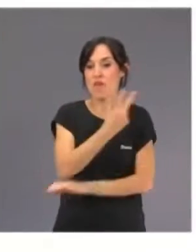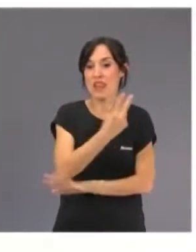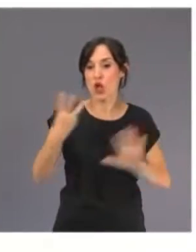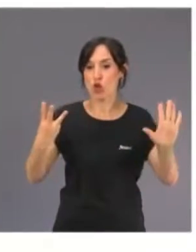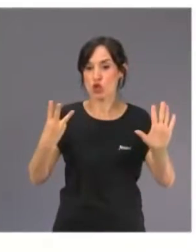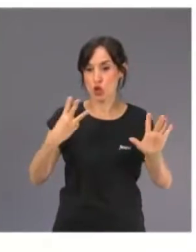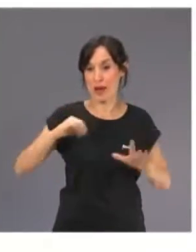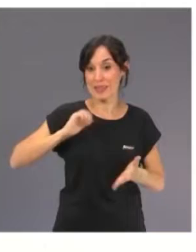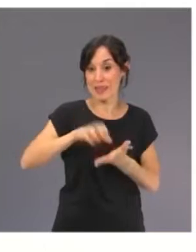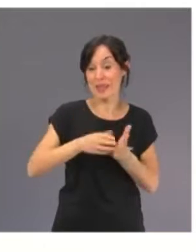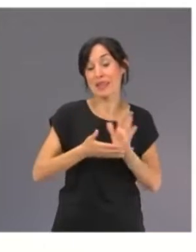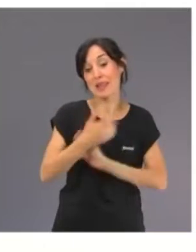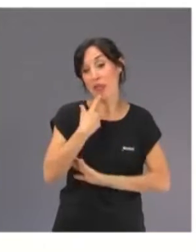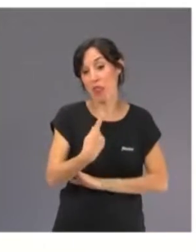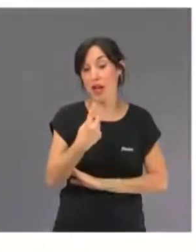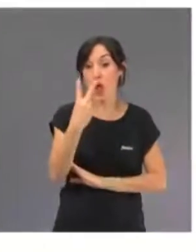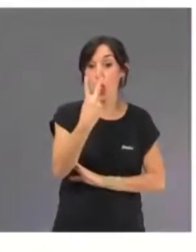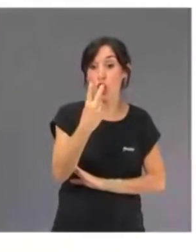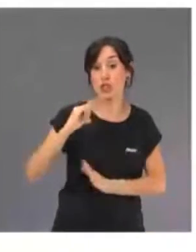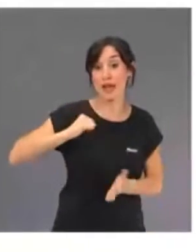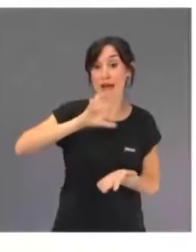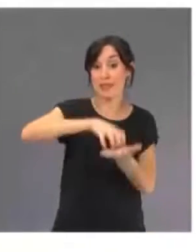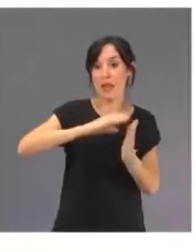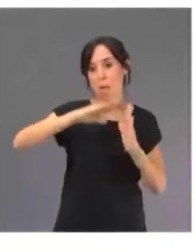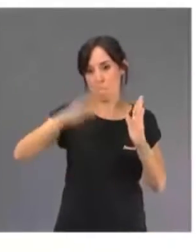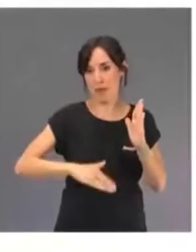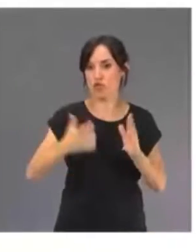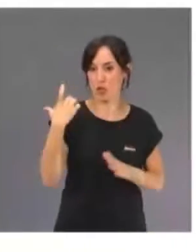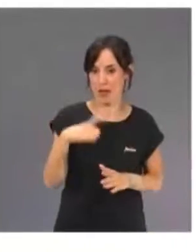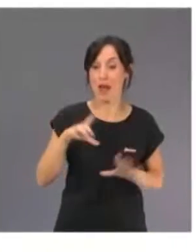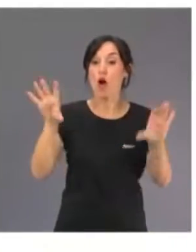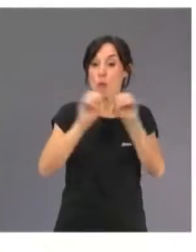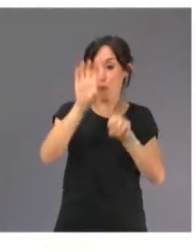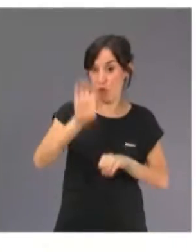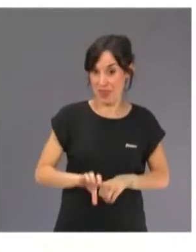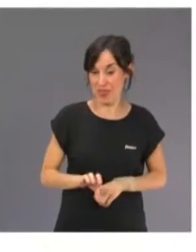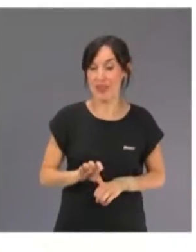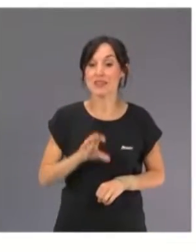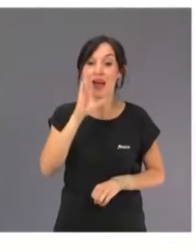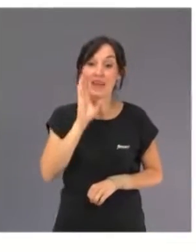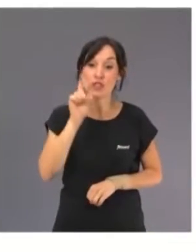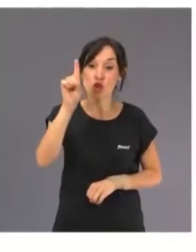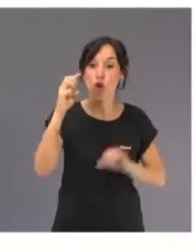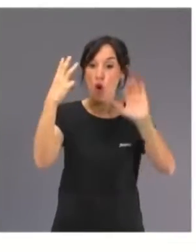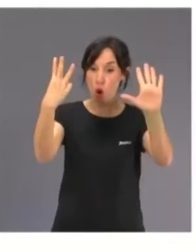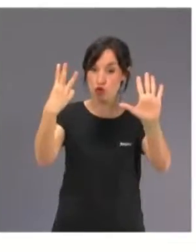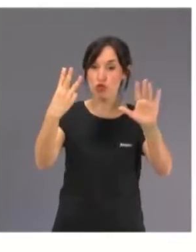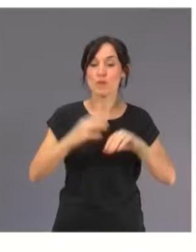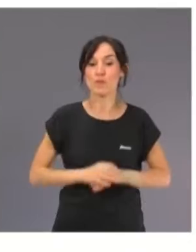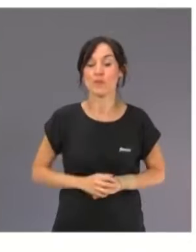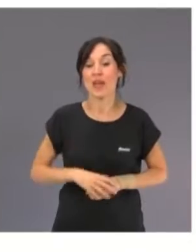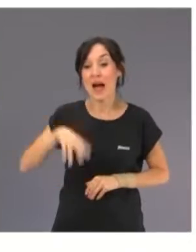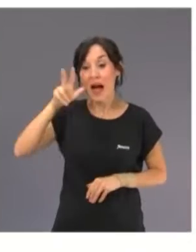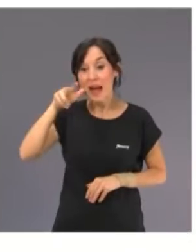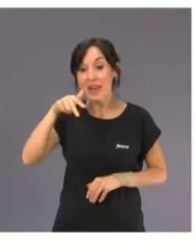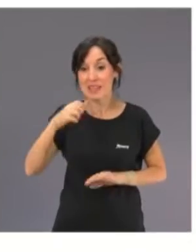28, que son 2 menos que ayer. En este caso sí les voy a dar el dato por provincia. En provincia de Castellón, 8. En